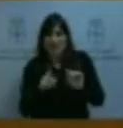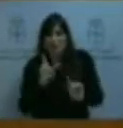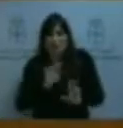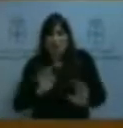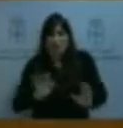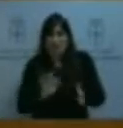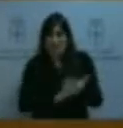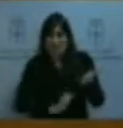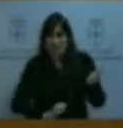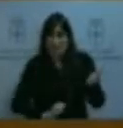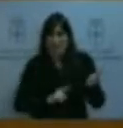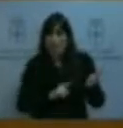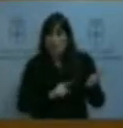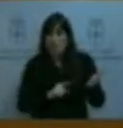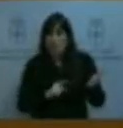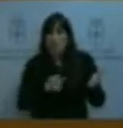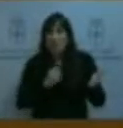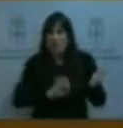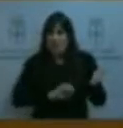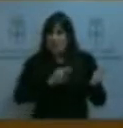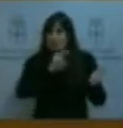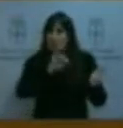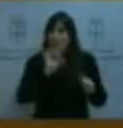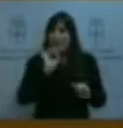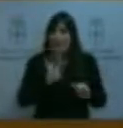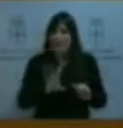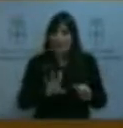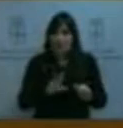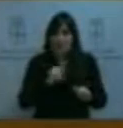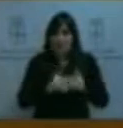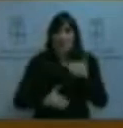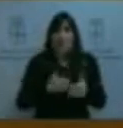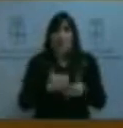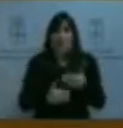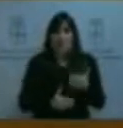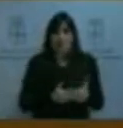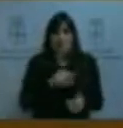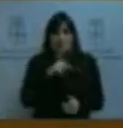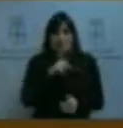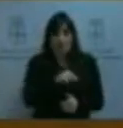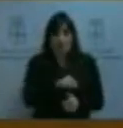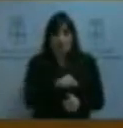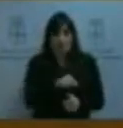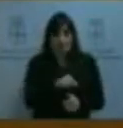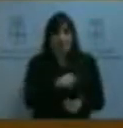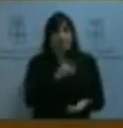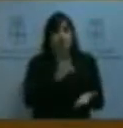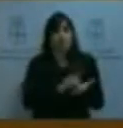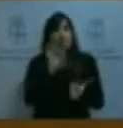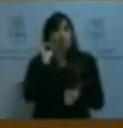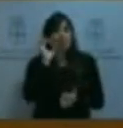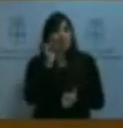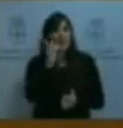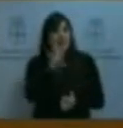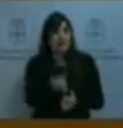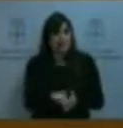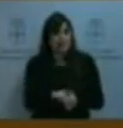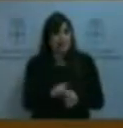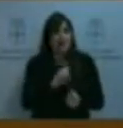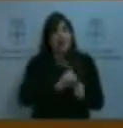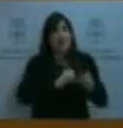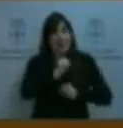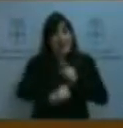15, aquel procedimiento legislativo llegó hasta las comparecencias, la legislatura se agotó, el proyecto decayó